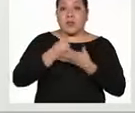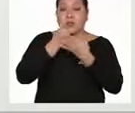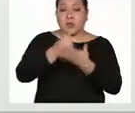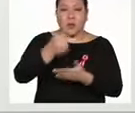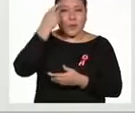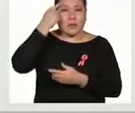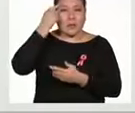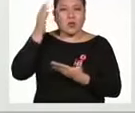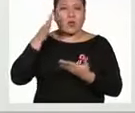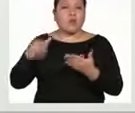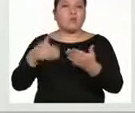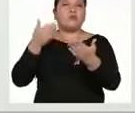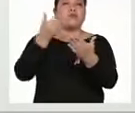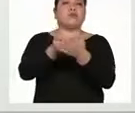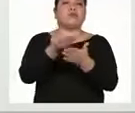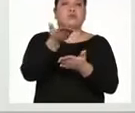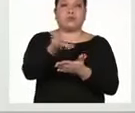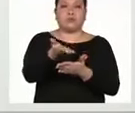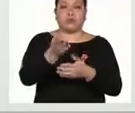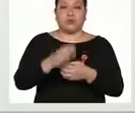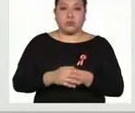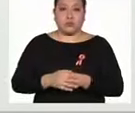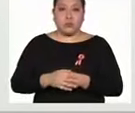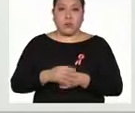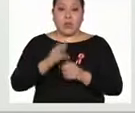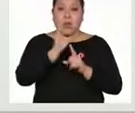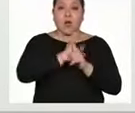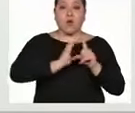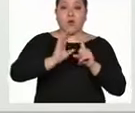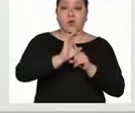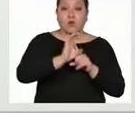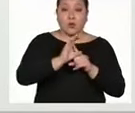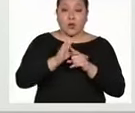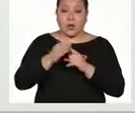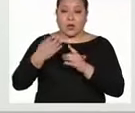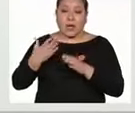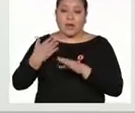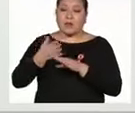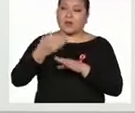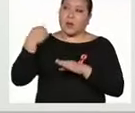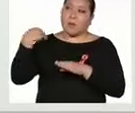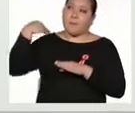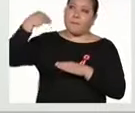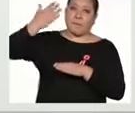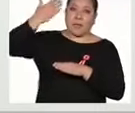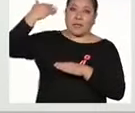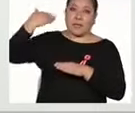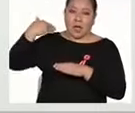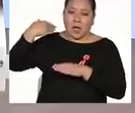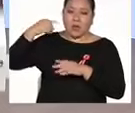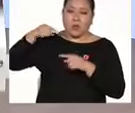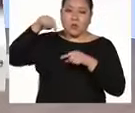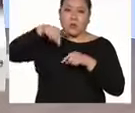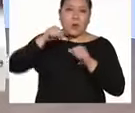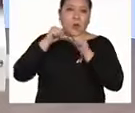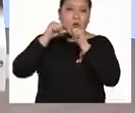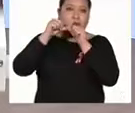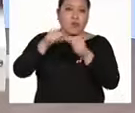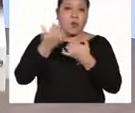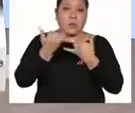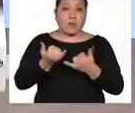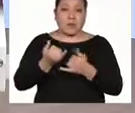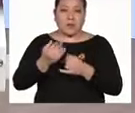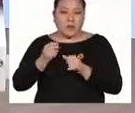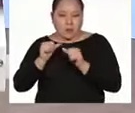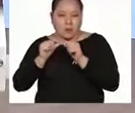ir. Nuestra cultura atraviesa el pasado, el presente y se proyecta al futuro. Con ese